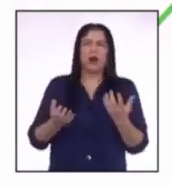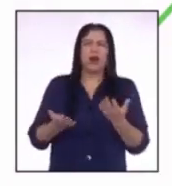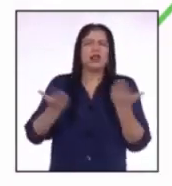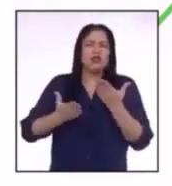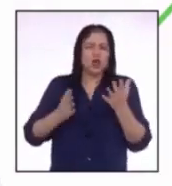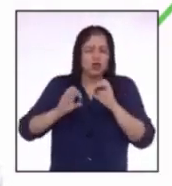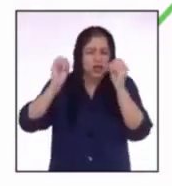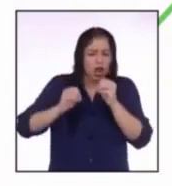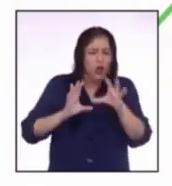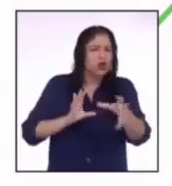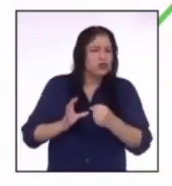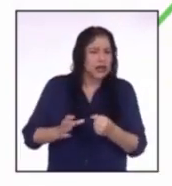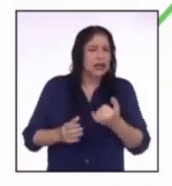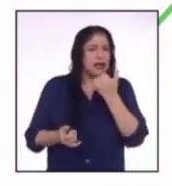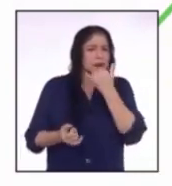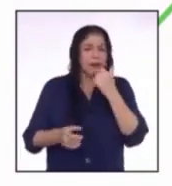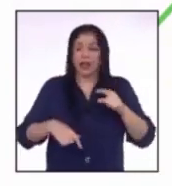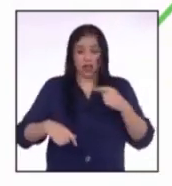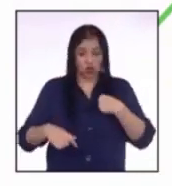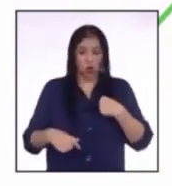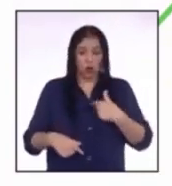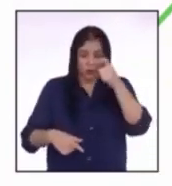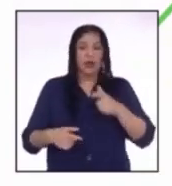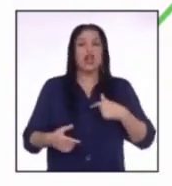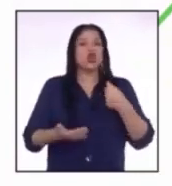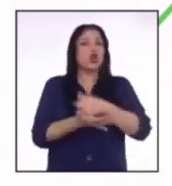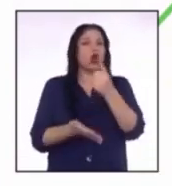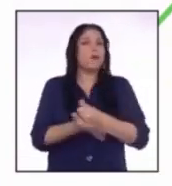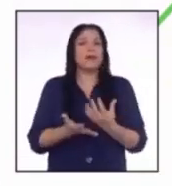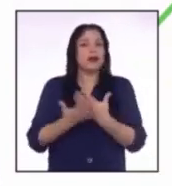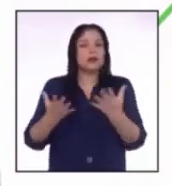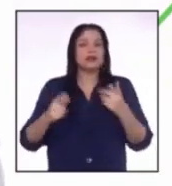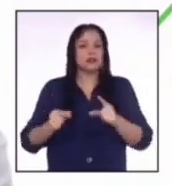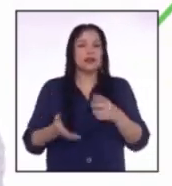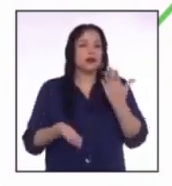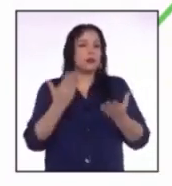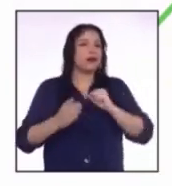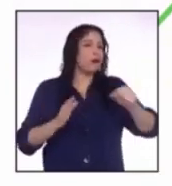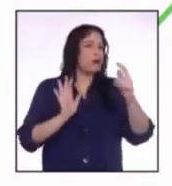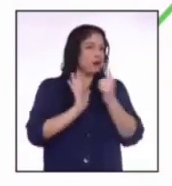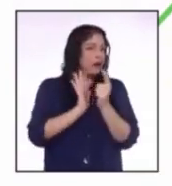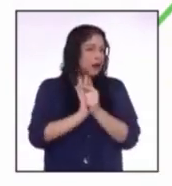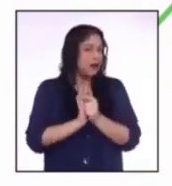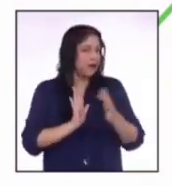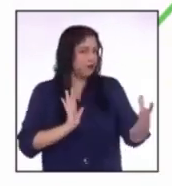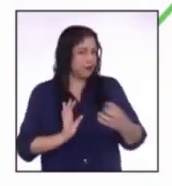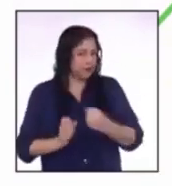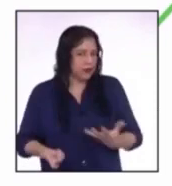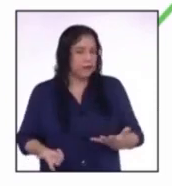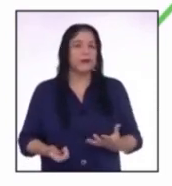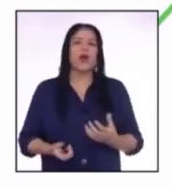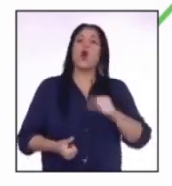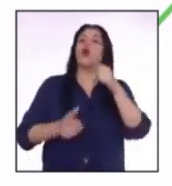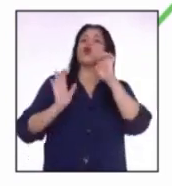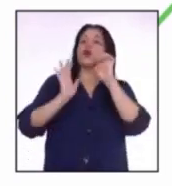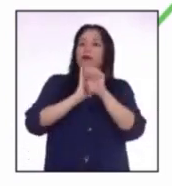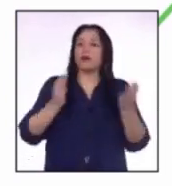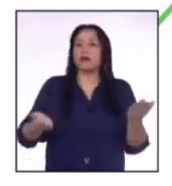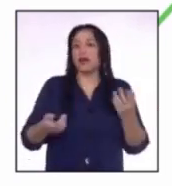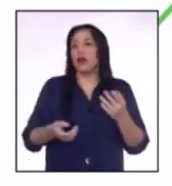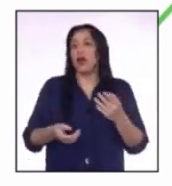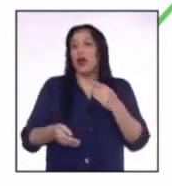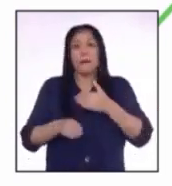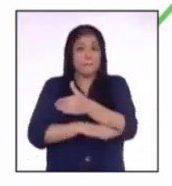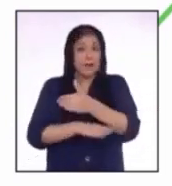consumir productos que provengan de la extracción ilegal de minerales otro ejemplo puede ser el de la madera ilegal